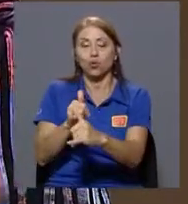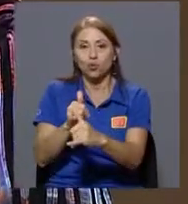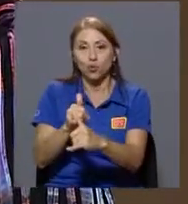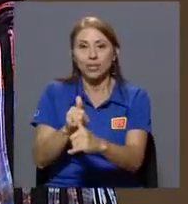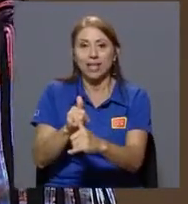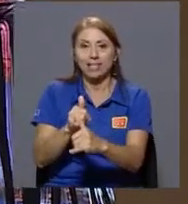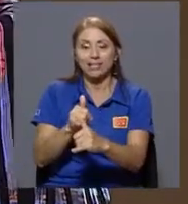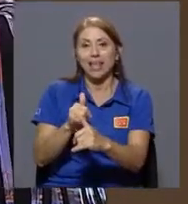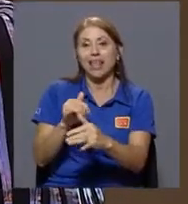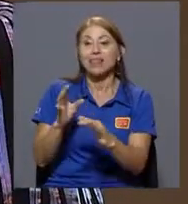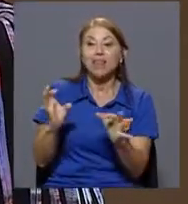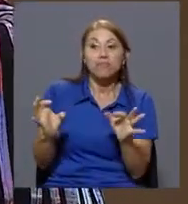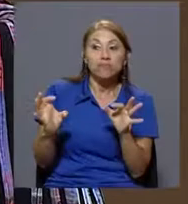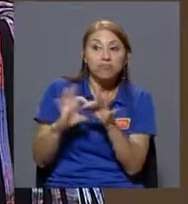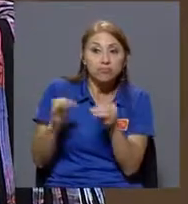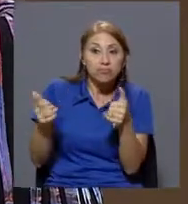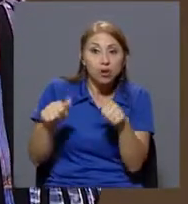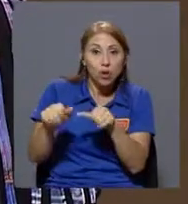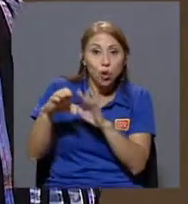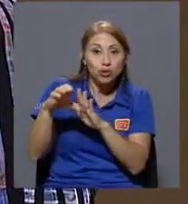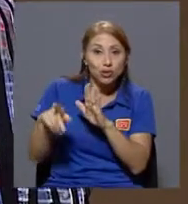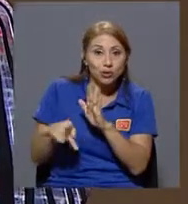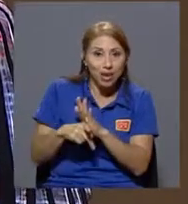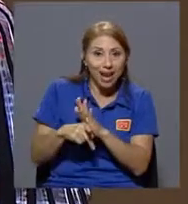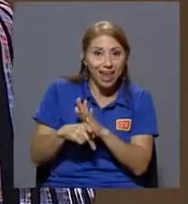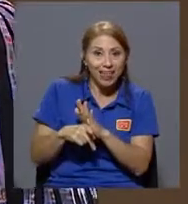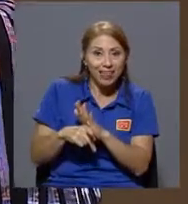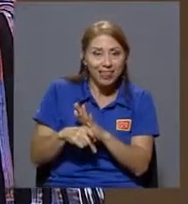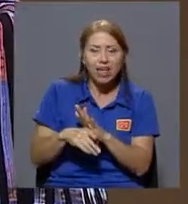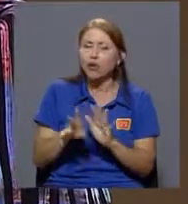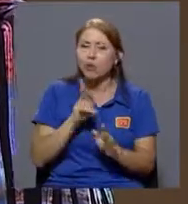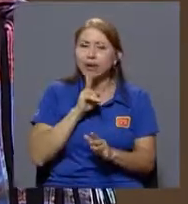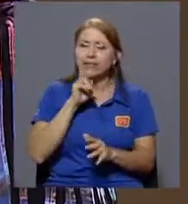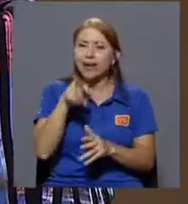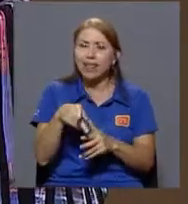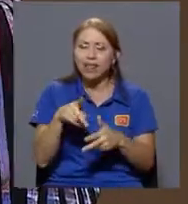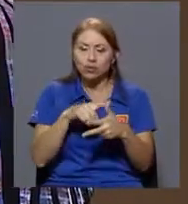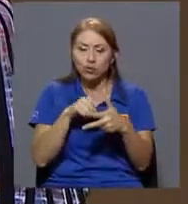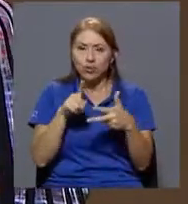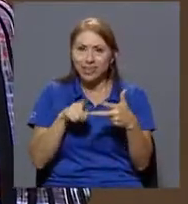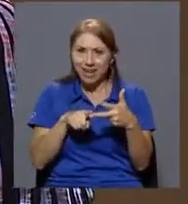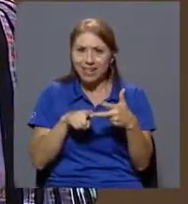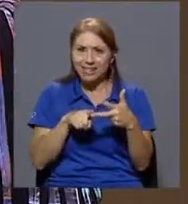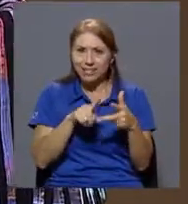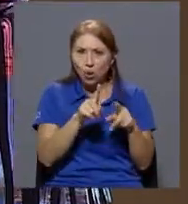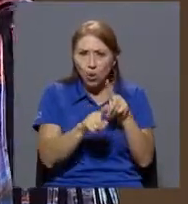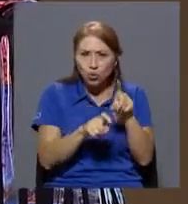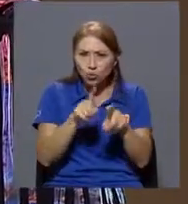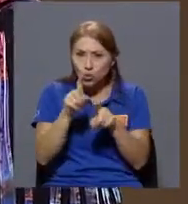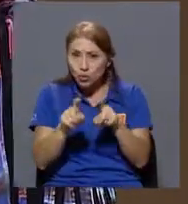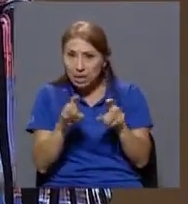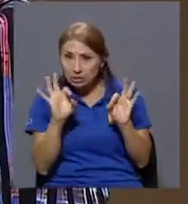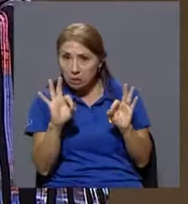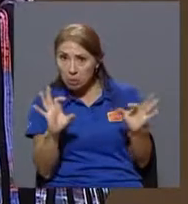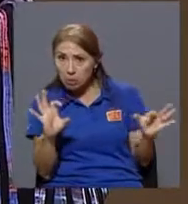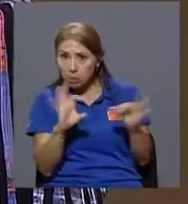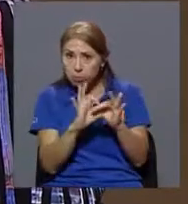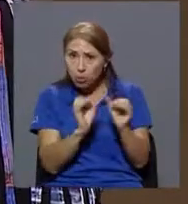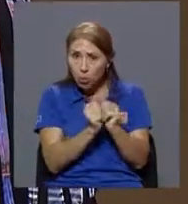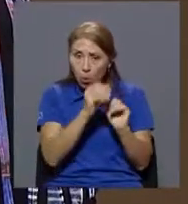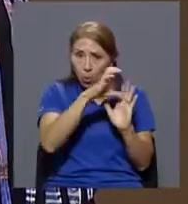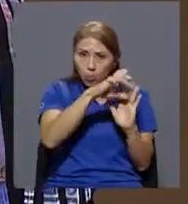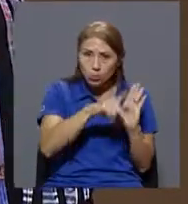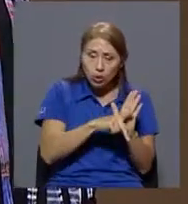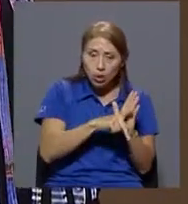Una consulta, 2, en realidad son 3 consultas y una de ellas es más bien